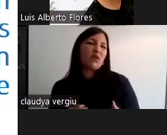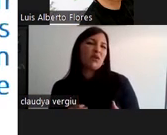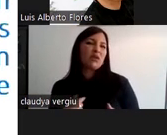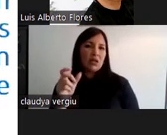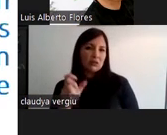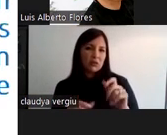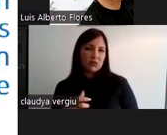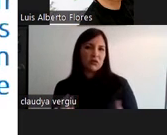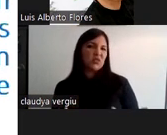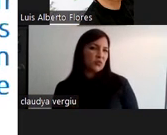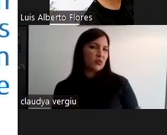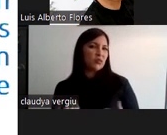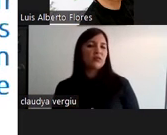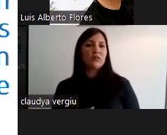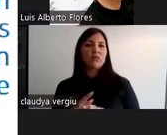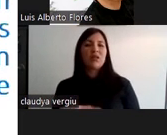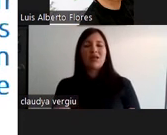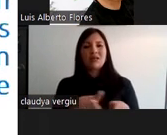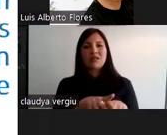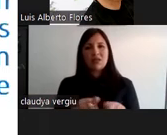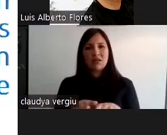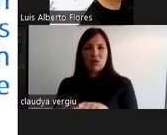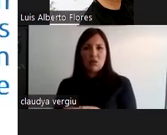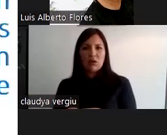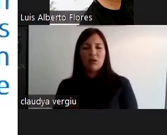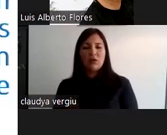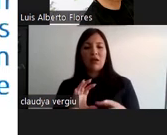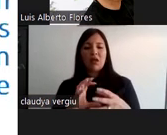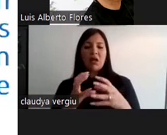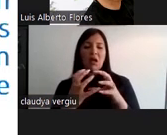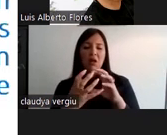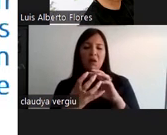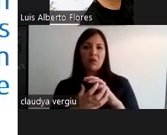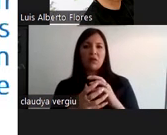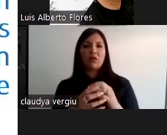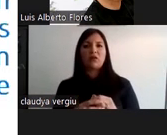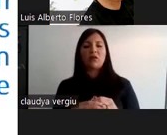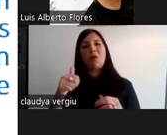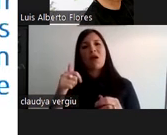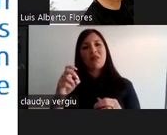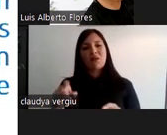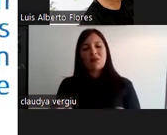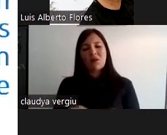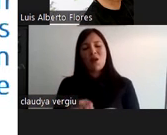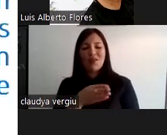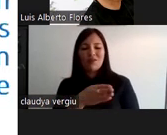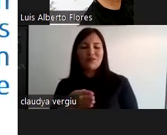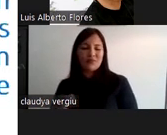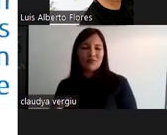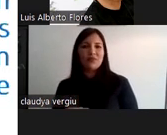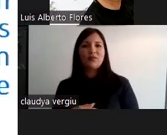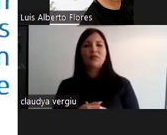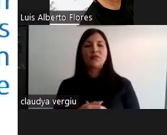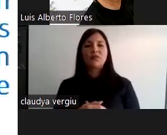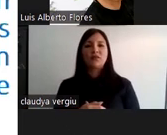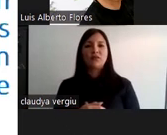de los cuales aún permanecerían y otros estarían cambiando conforme control de la pandemia se mantenga eficaz como se Está realizando